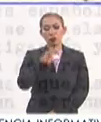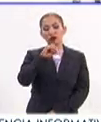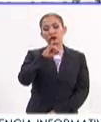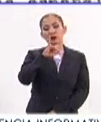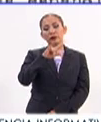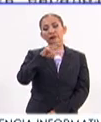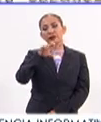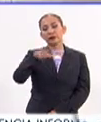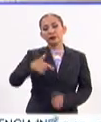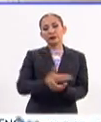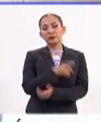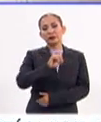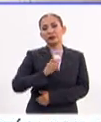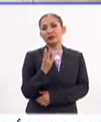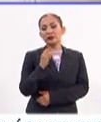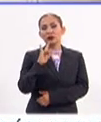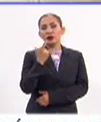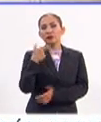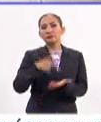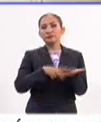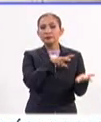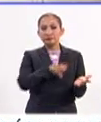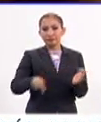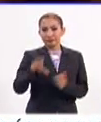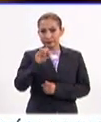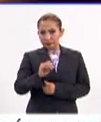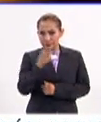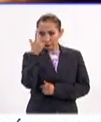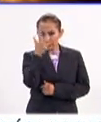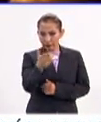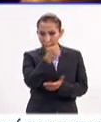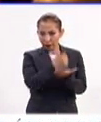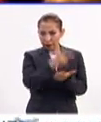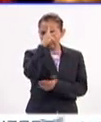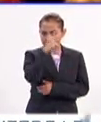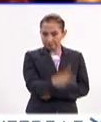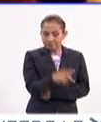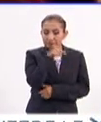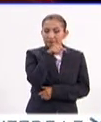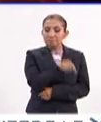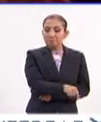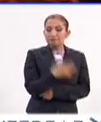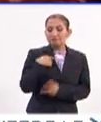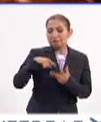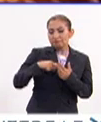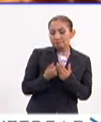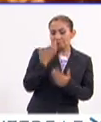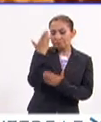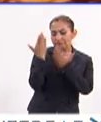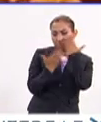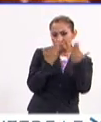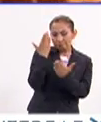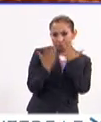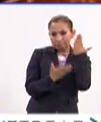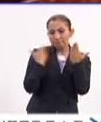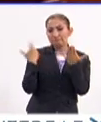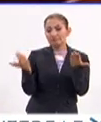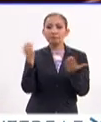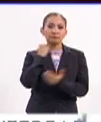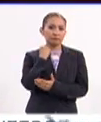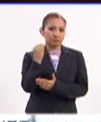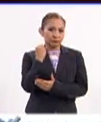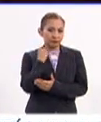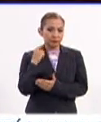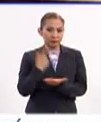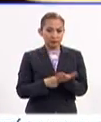Cosío Villegas nació el 23 de julio de 1898 en la Ciudad de México. Comenzó su formación académica como